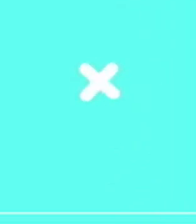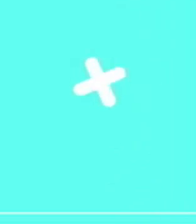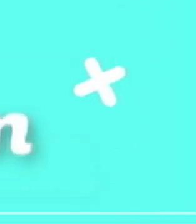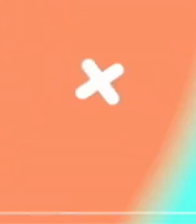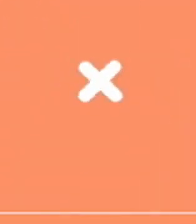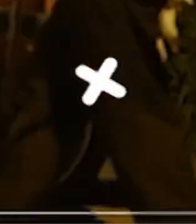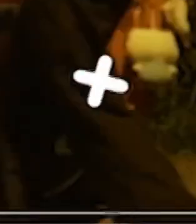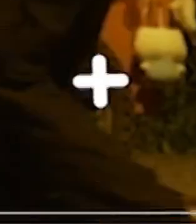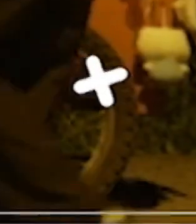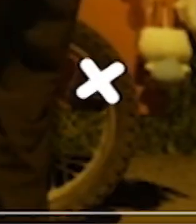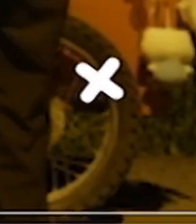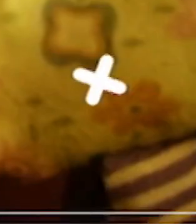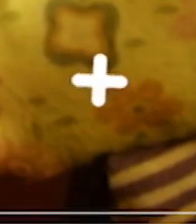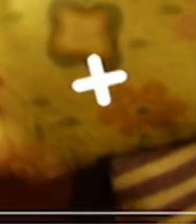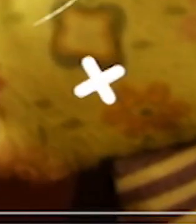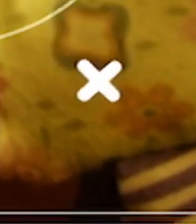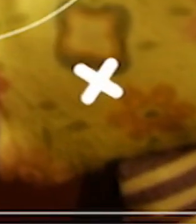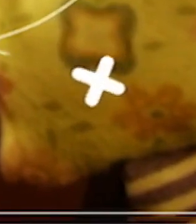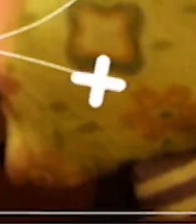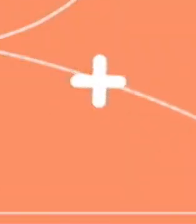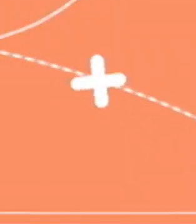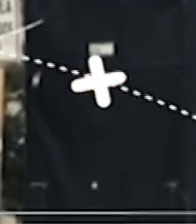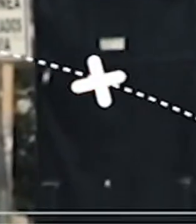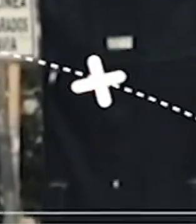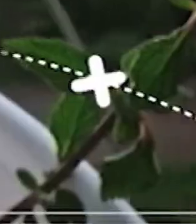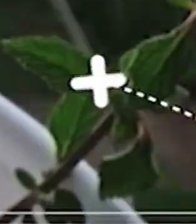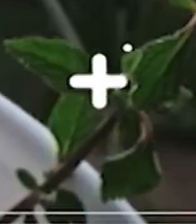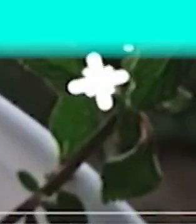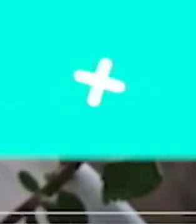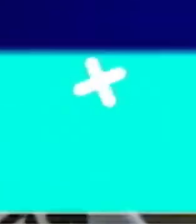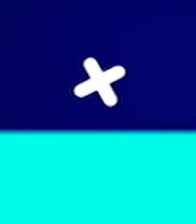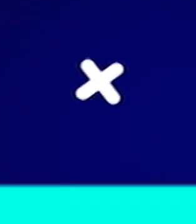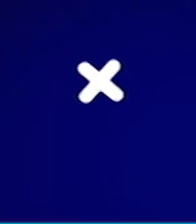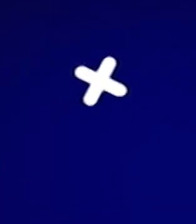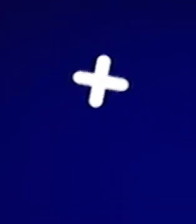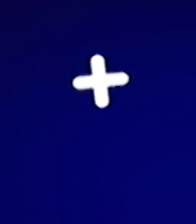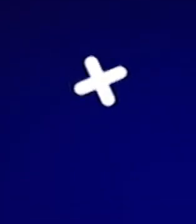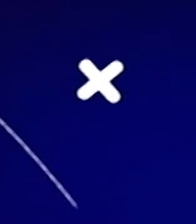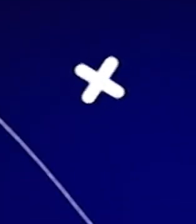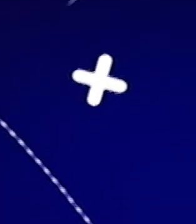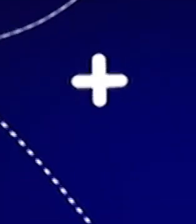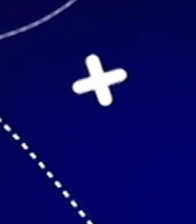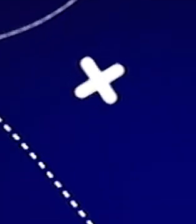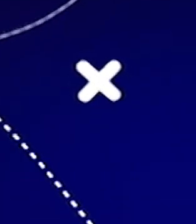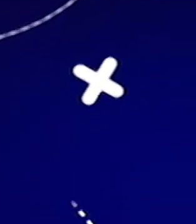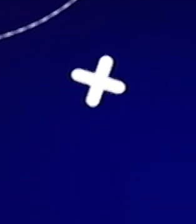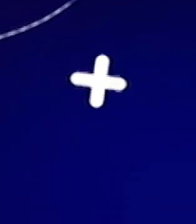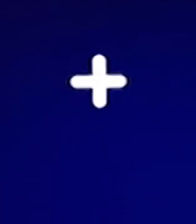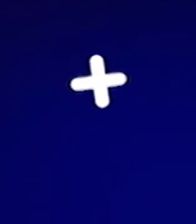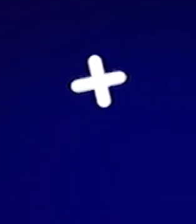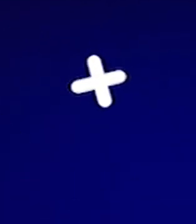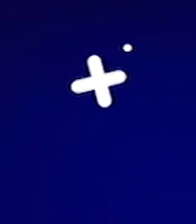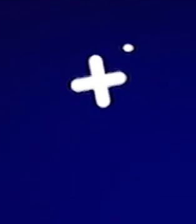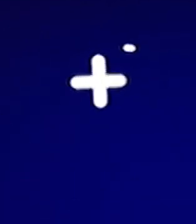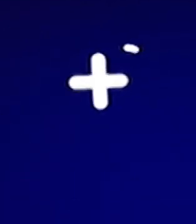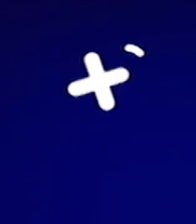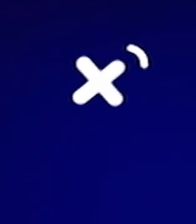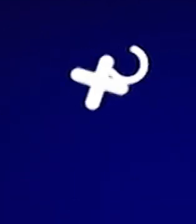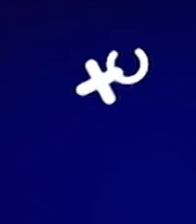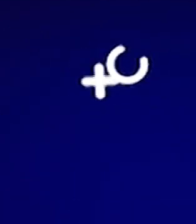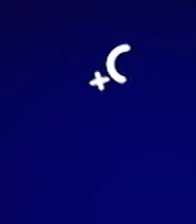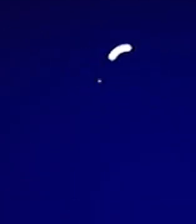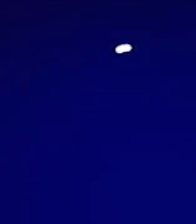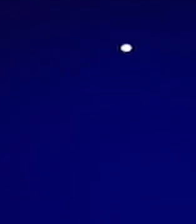noche, y el domingo a las 11 de la mañana, aquí en 13, Costa Rica Televisión.